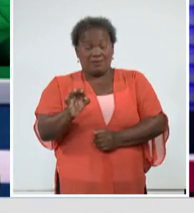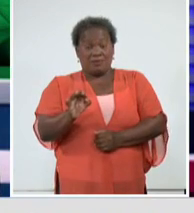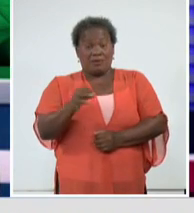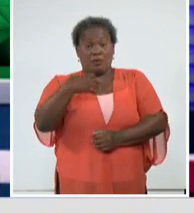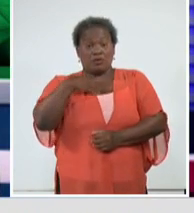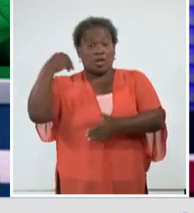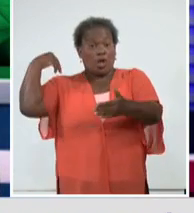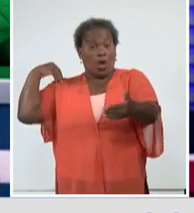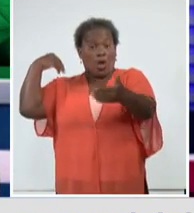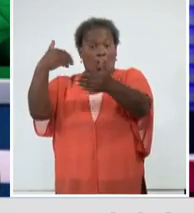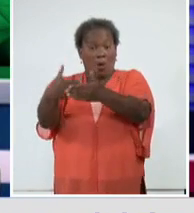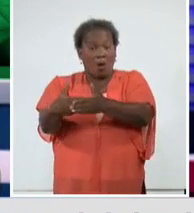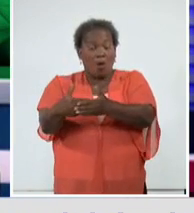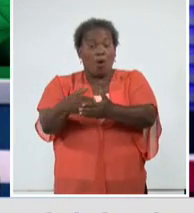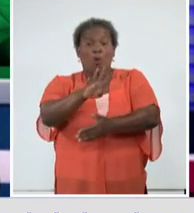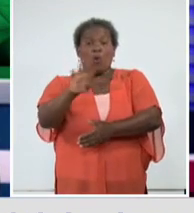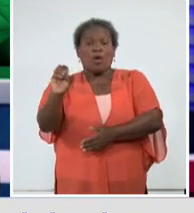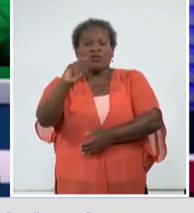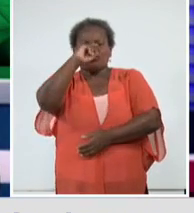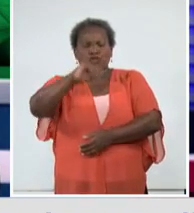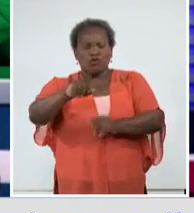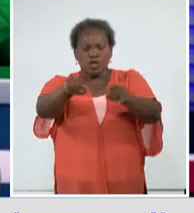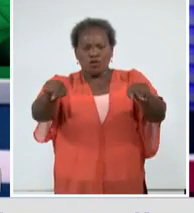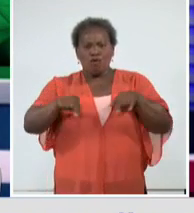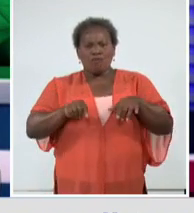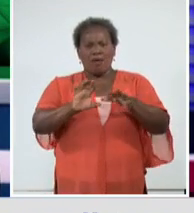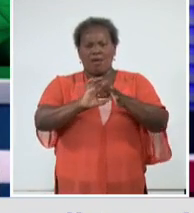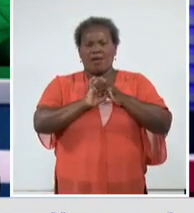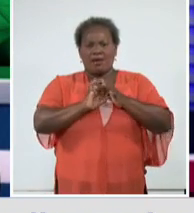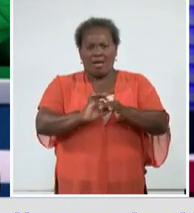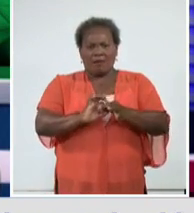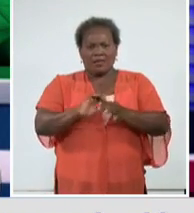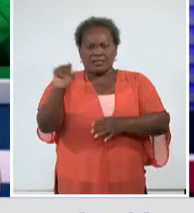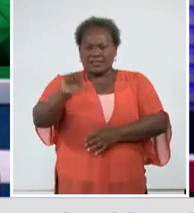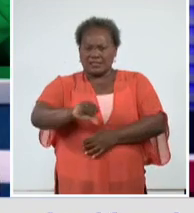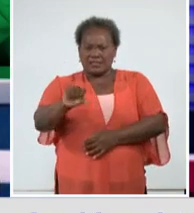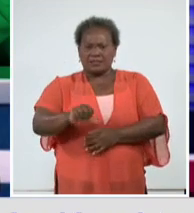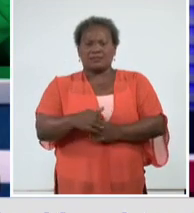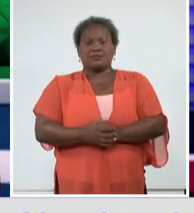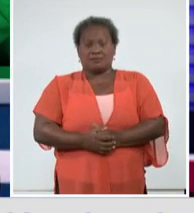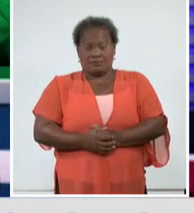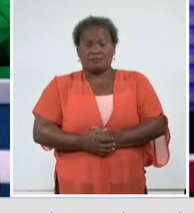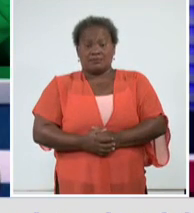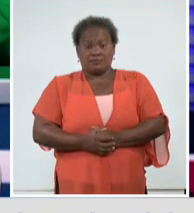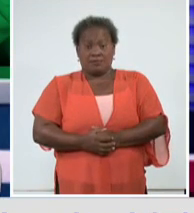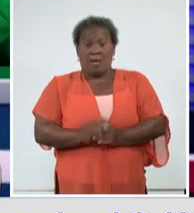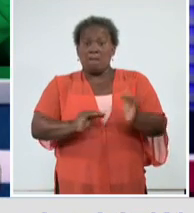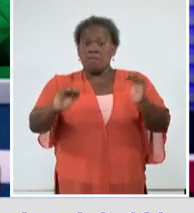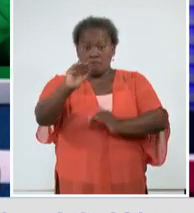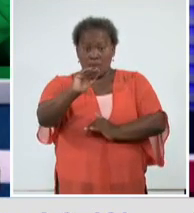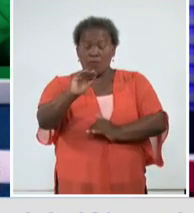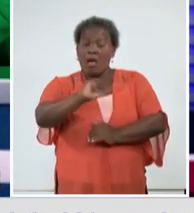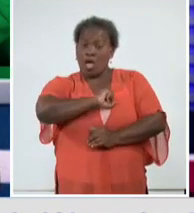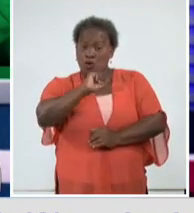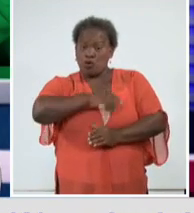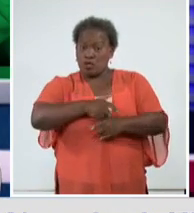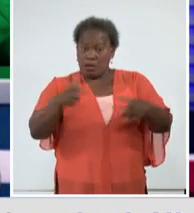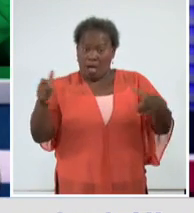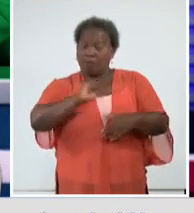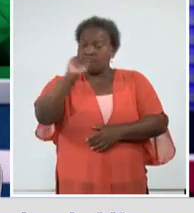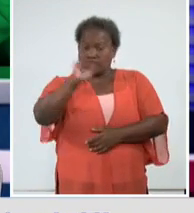niños en las terapias intensivas. Igualmente la supervivencia sobrepasa dentro de las terapias el 98% y global